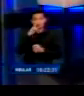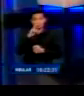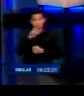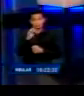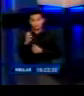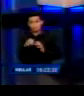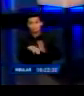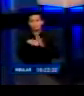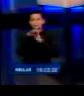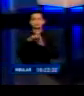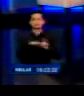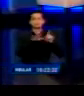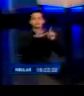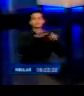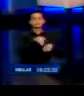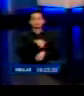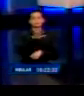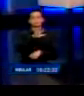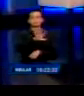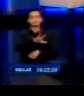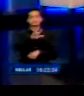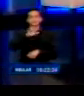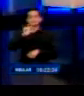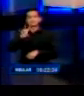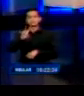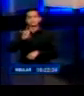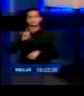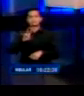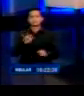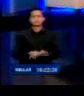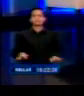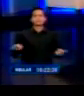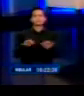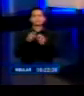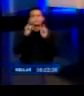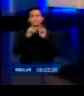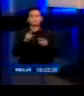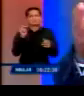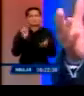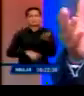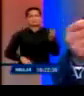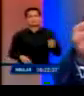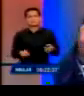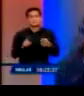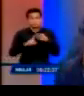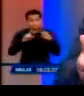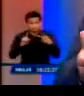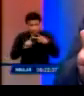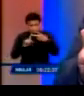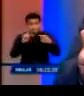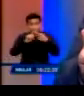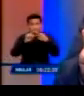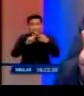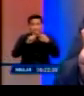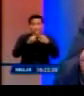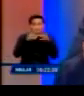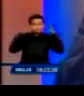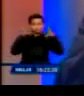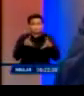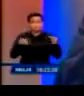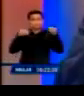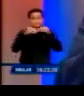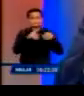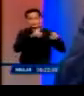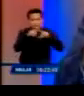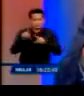un 6.37%. ¿Qué es importante de ver? Esto viene por dos motivos. Uno, un proceso de capitalización